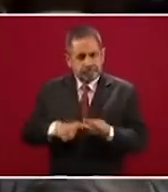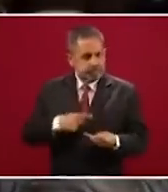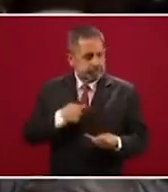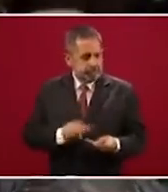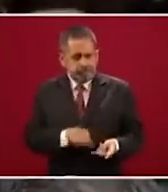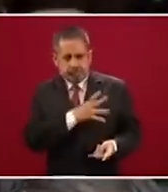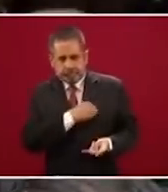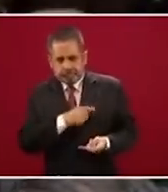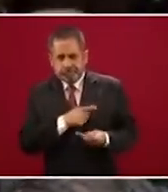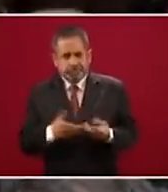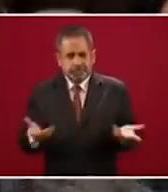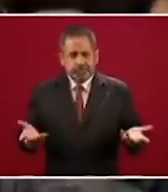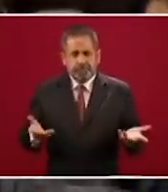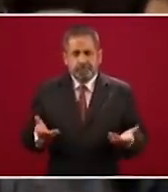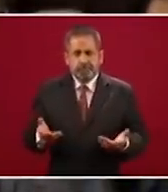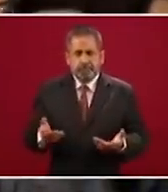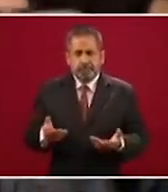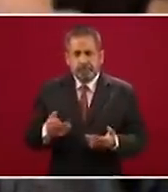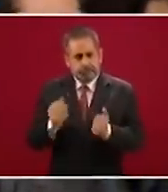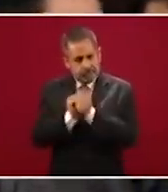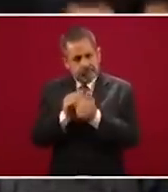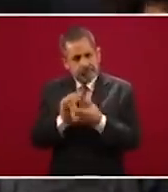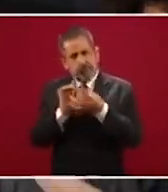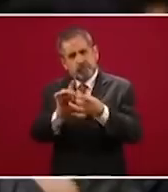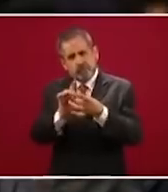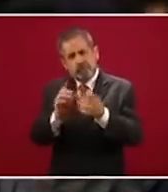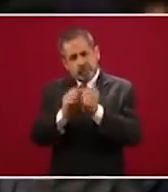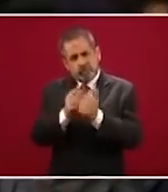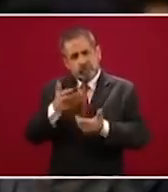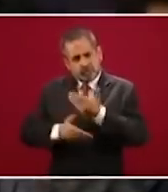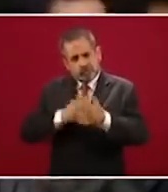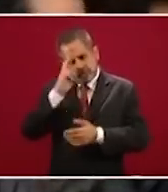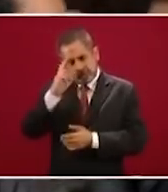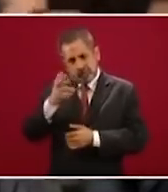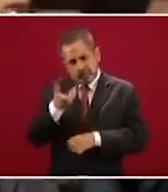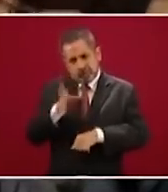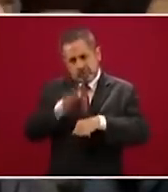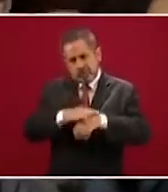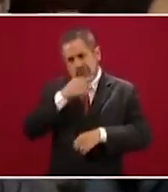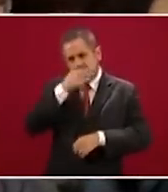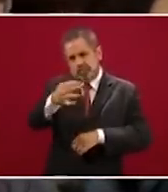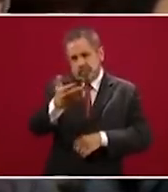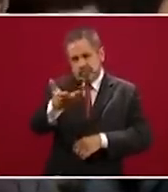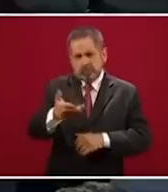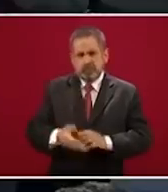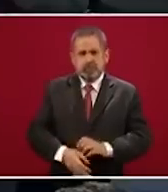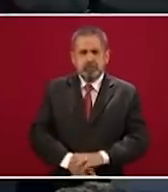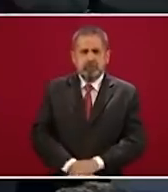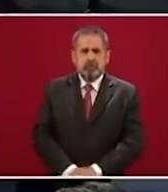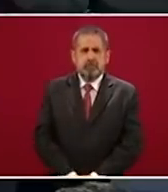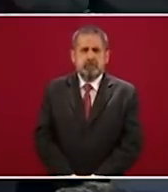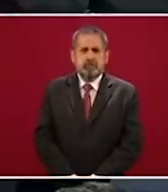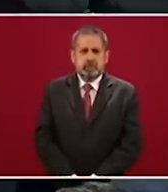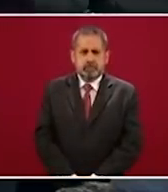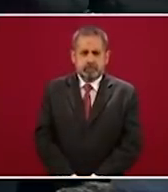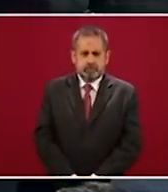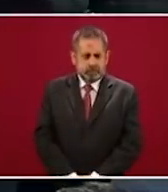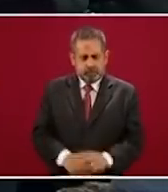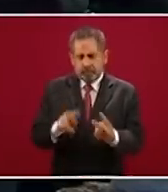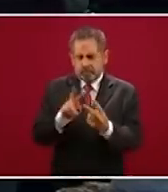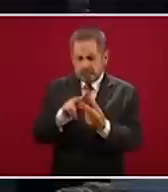como… o sea… Y estamos con usted, pero muy respetuosamente me permito comentar esas cosas. Gracias. Sí, tienes razón, las